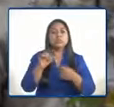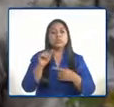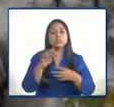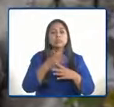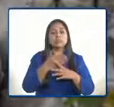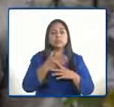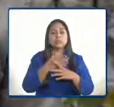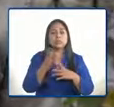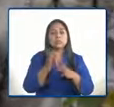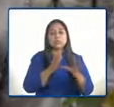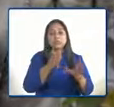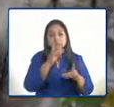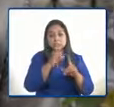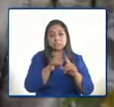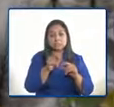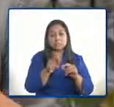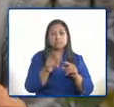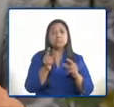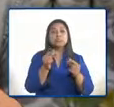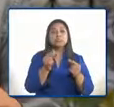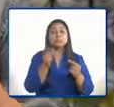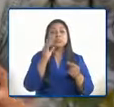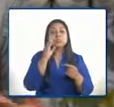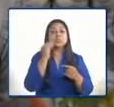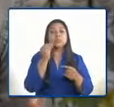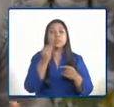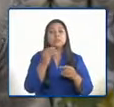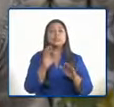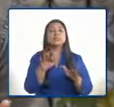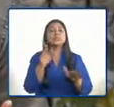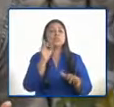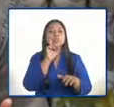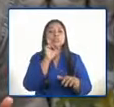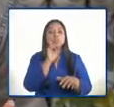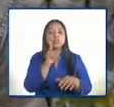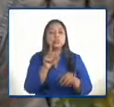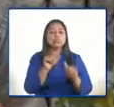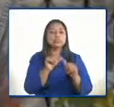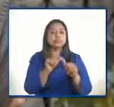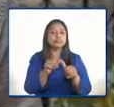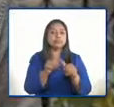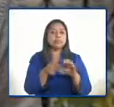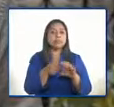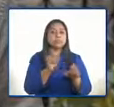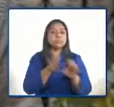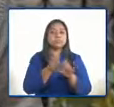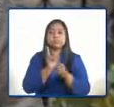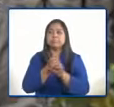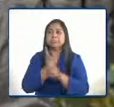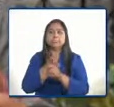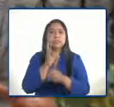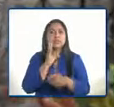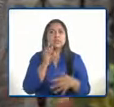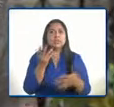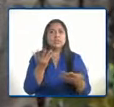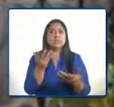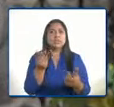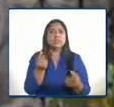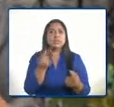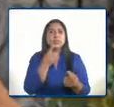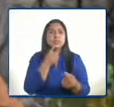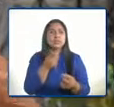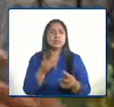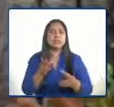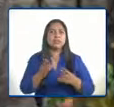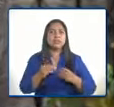la otra es, por ejemplo, ¿por qué muchos niños, muchos menores continúan escapando de algunos hogares. ¿Qué dicen ellos? ¿Qué asumen